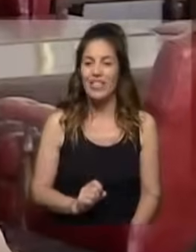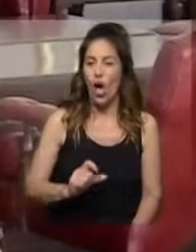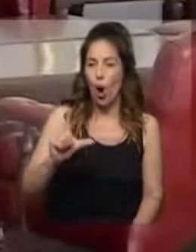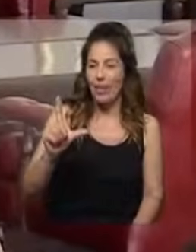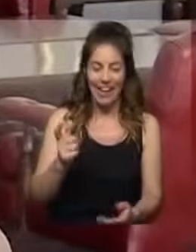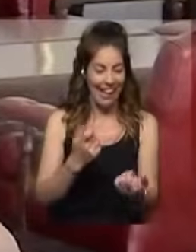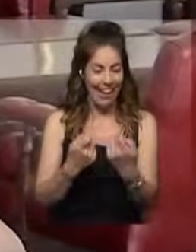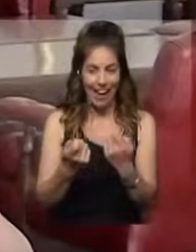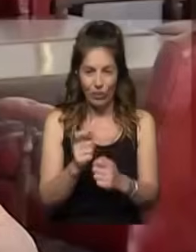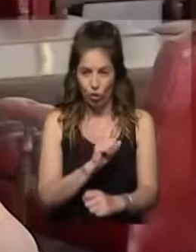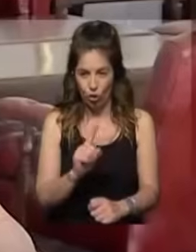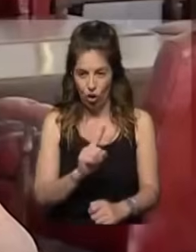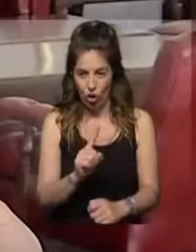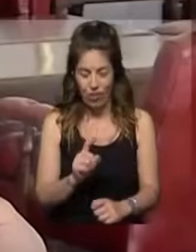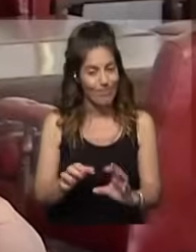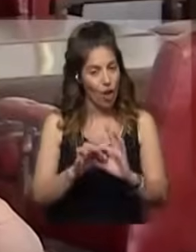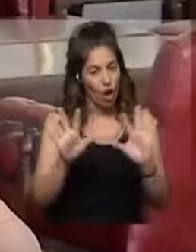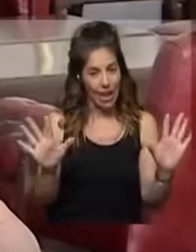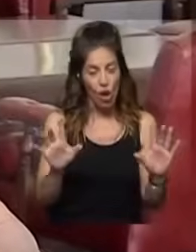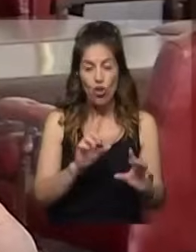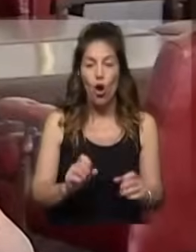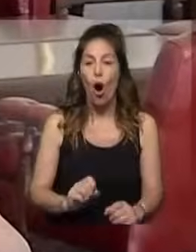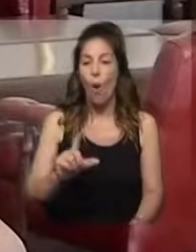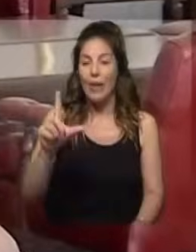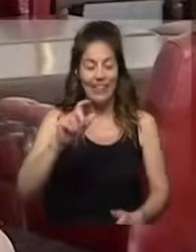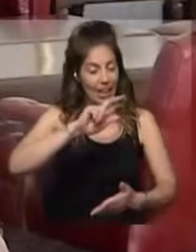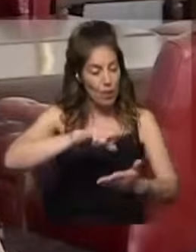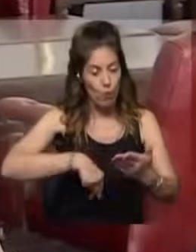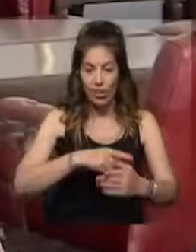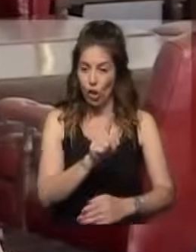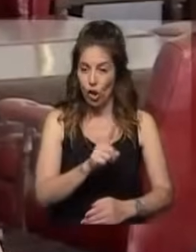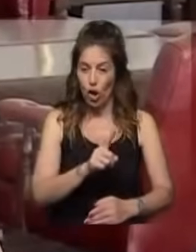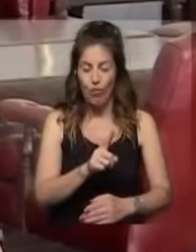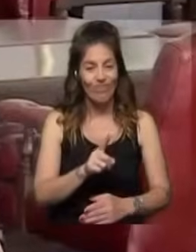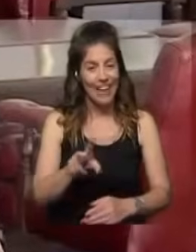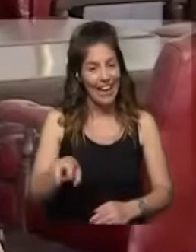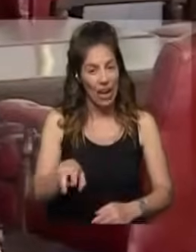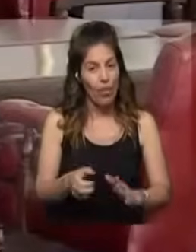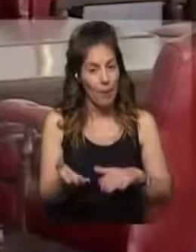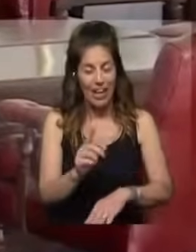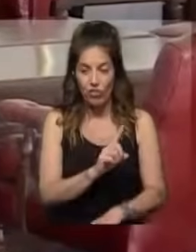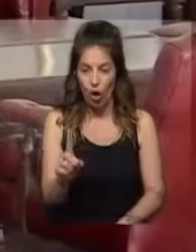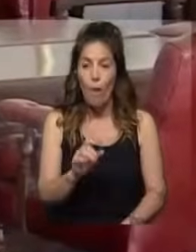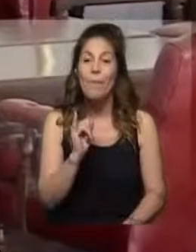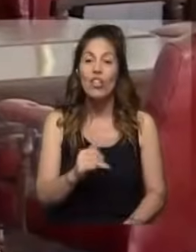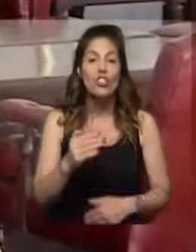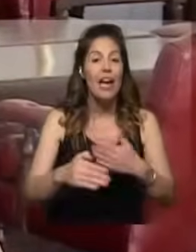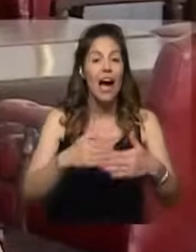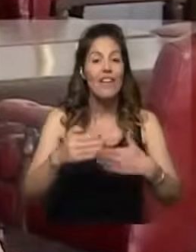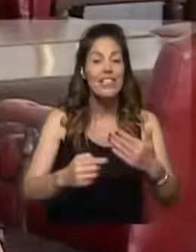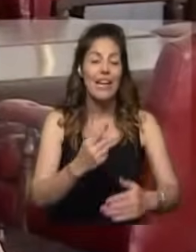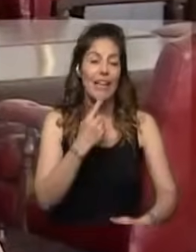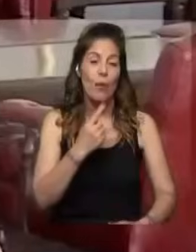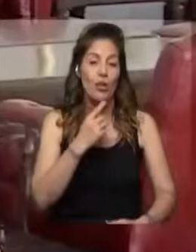gasto no es aumentar gasto que quee claro tampoco es aumentar impuestos no hay espacio para recaudar más pero si hay que seguir avanzando las políticas que